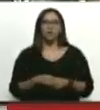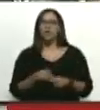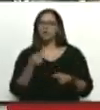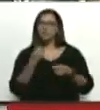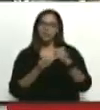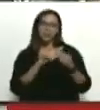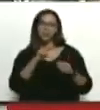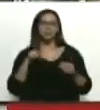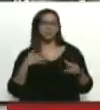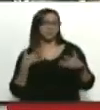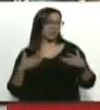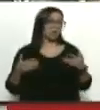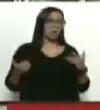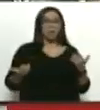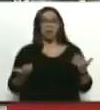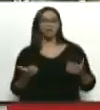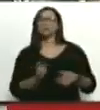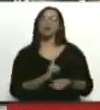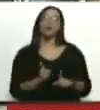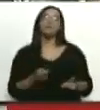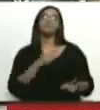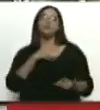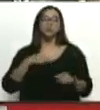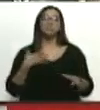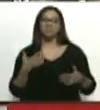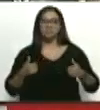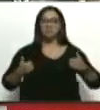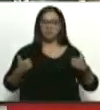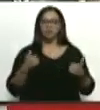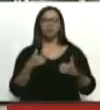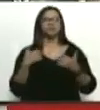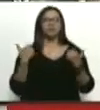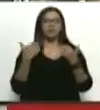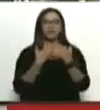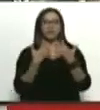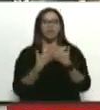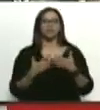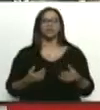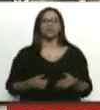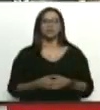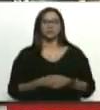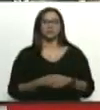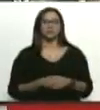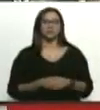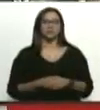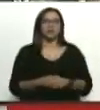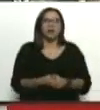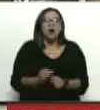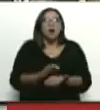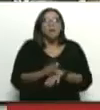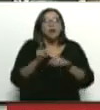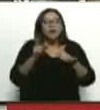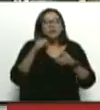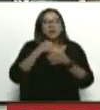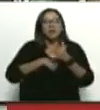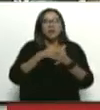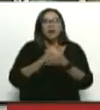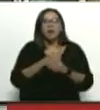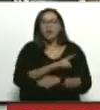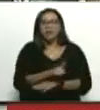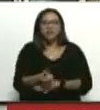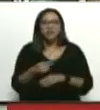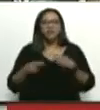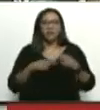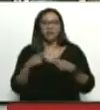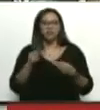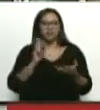ustedes se sientan bien. No, no, nosotros nos sentimos bien con esa batalla. Nosotros nos sentimos porque esa es una batalla obligatoria en una